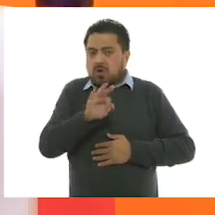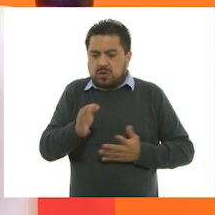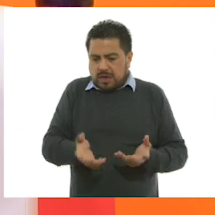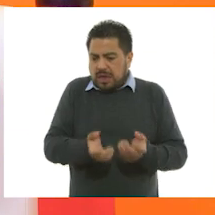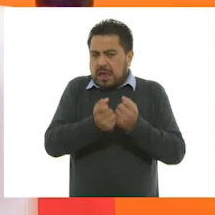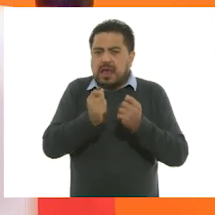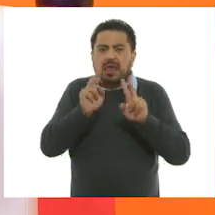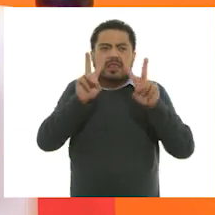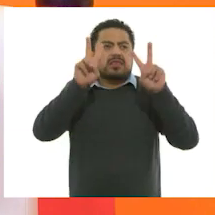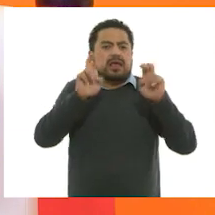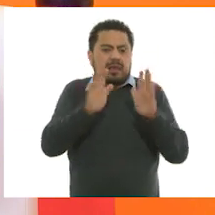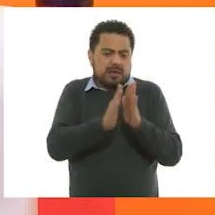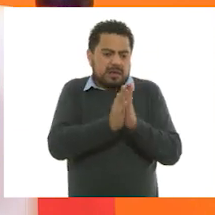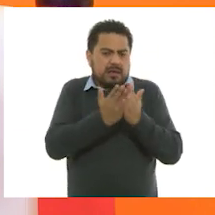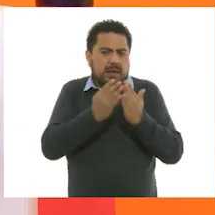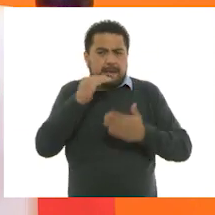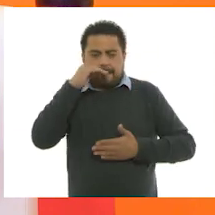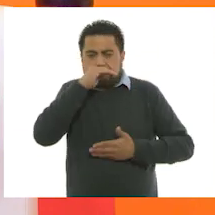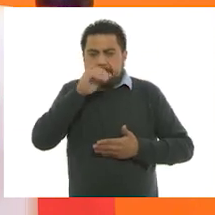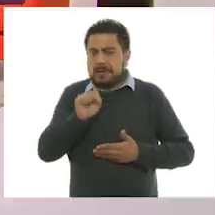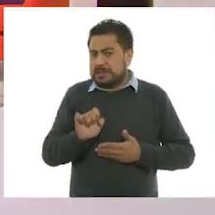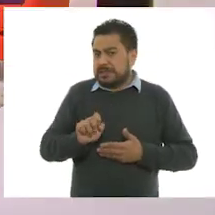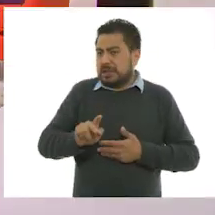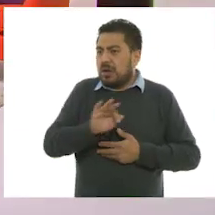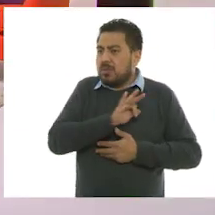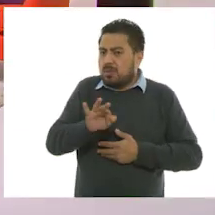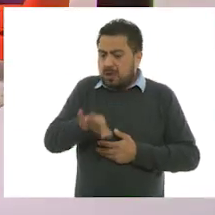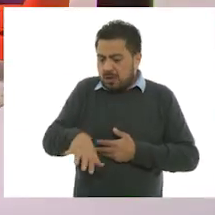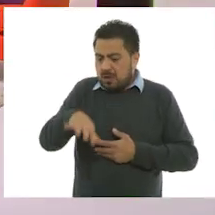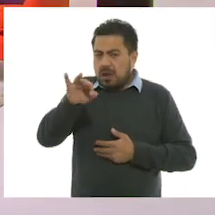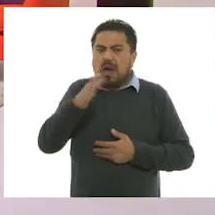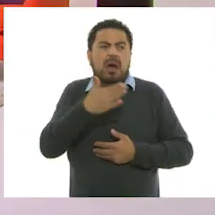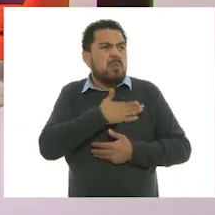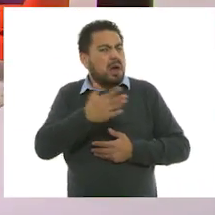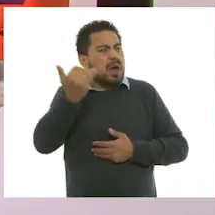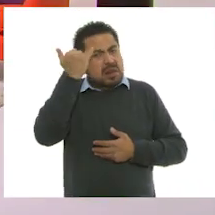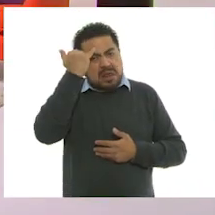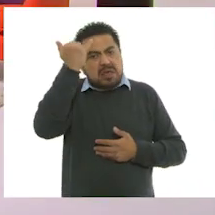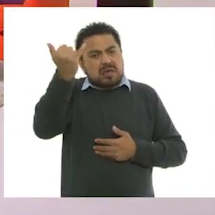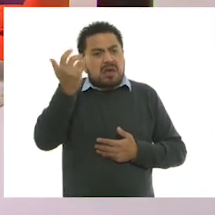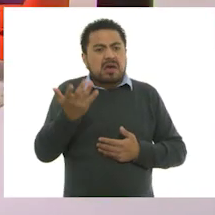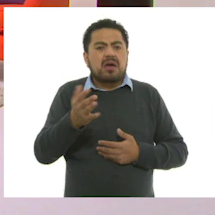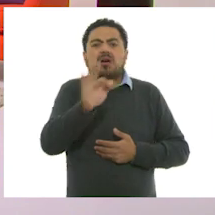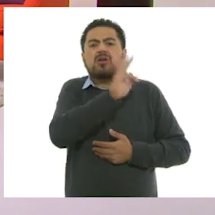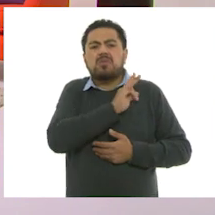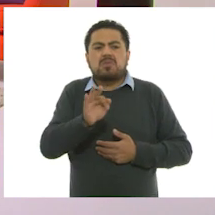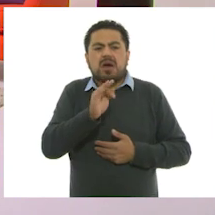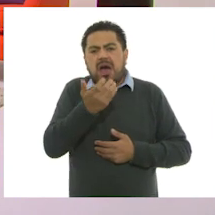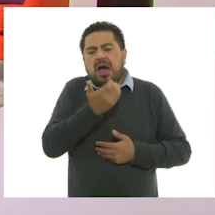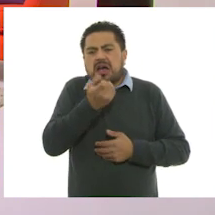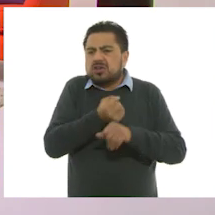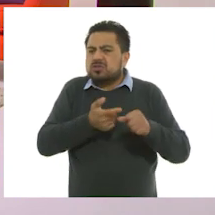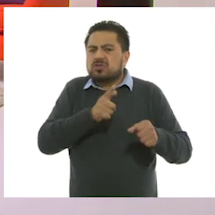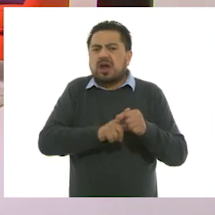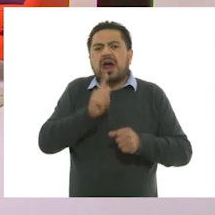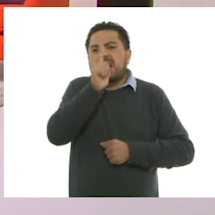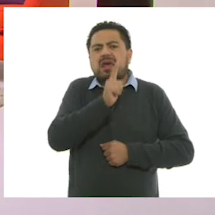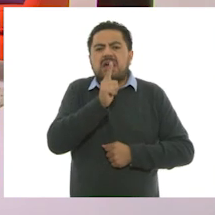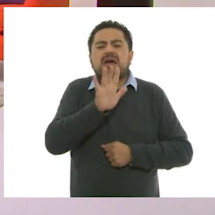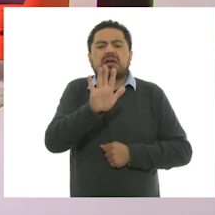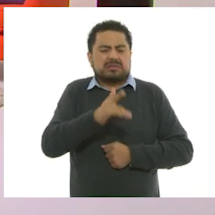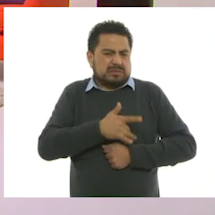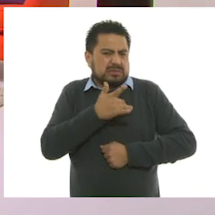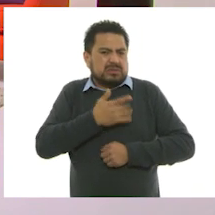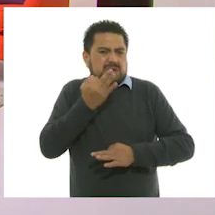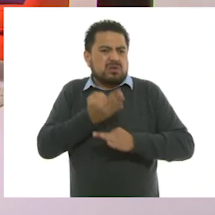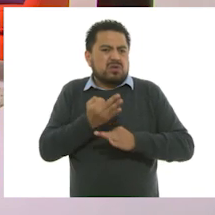algún tema de los libros de texto gratuito de la SEP? Buena idea. Puede ser una práctica social del lenguaje. ¿Qué te